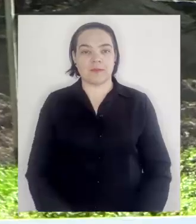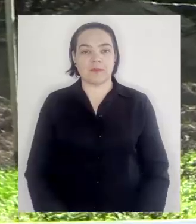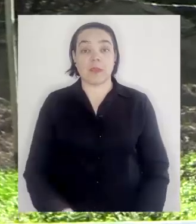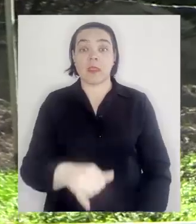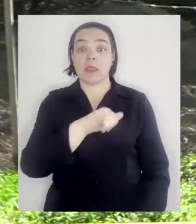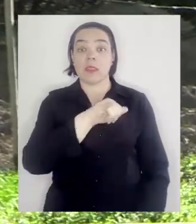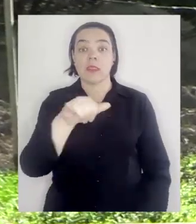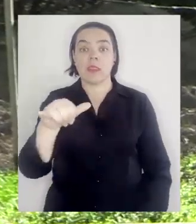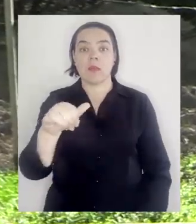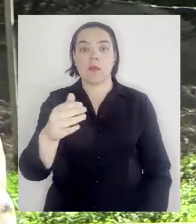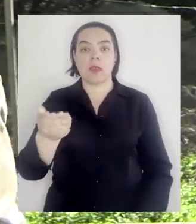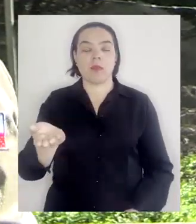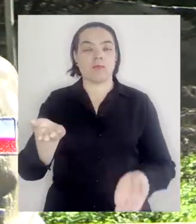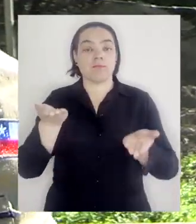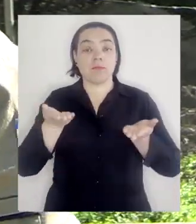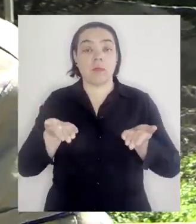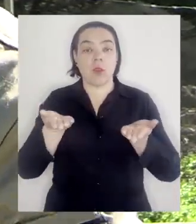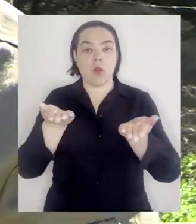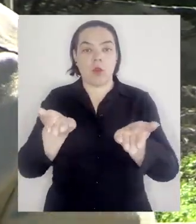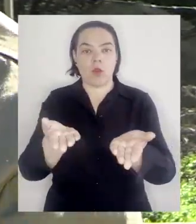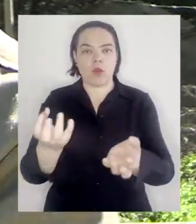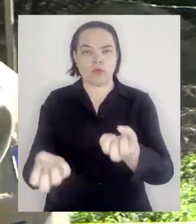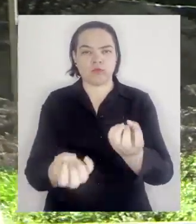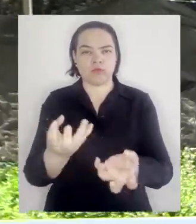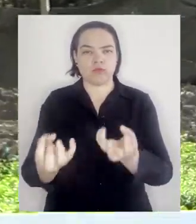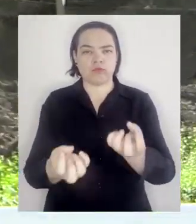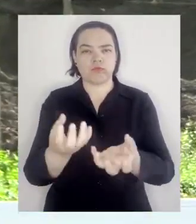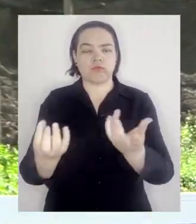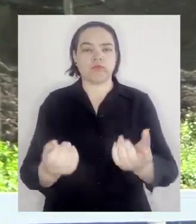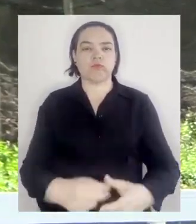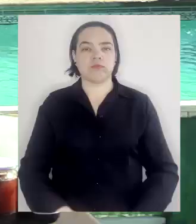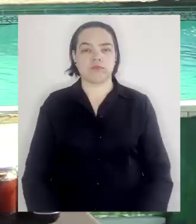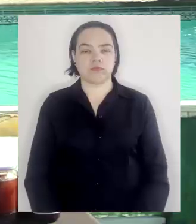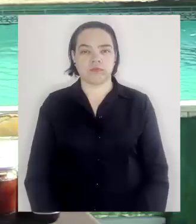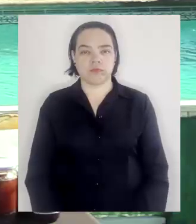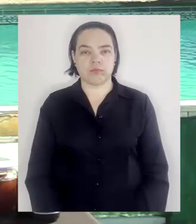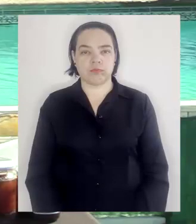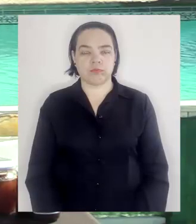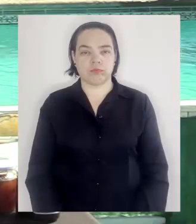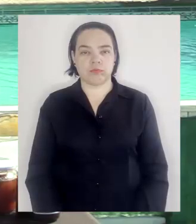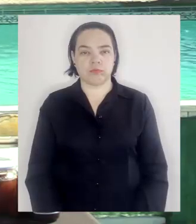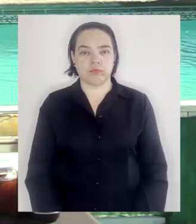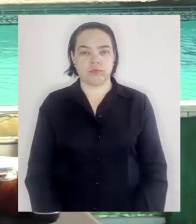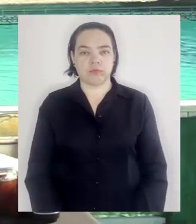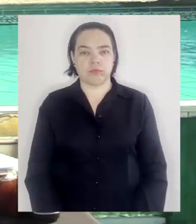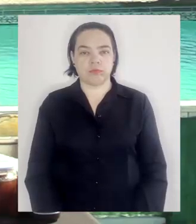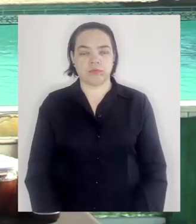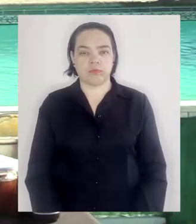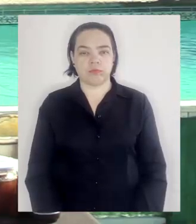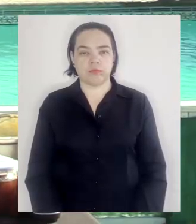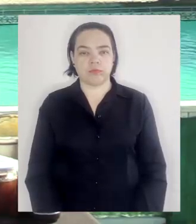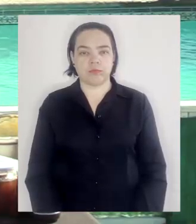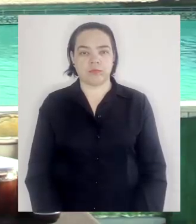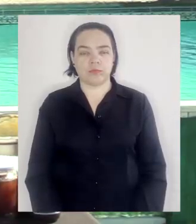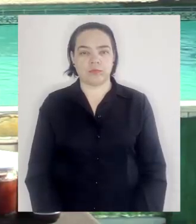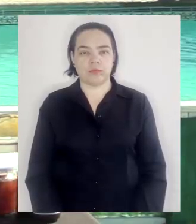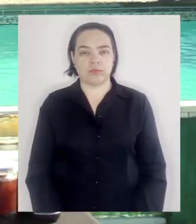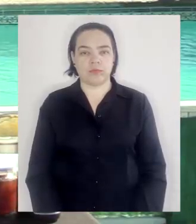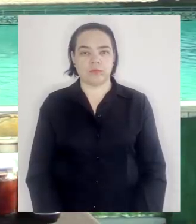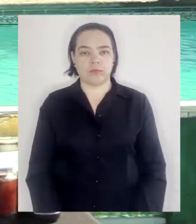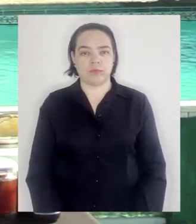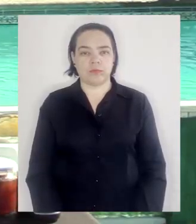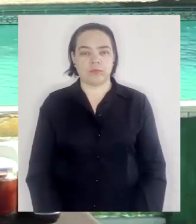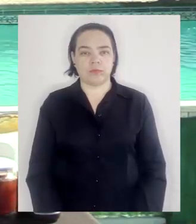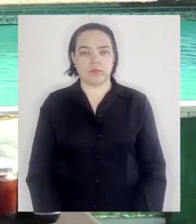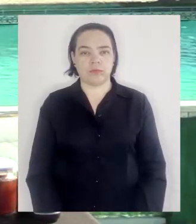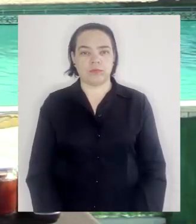horno, se sube, que es muy buena igual. Se hace en varios restaurantes. Ya con el